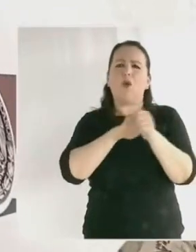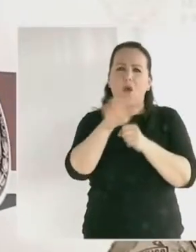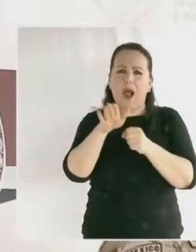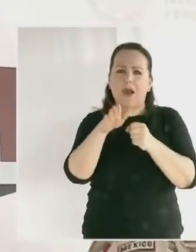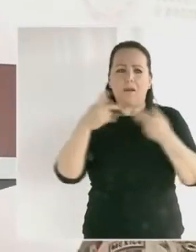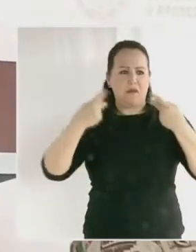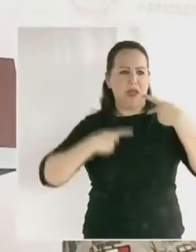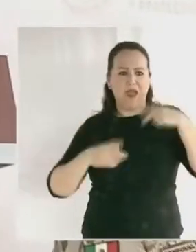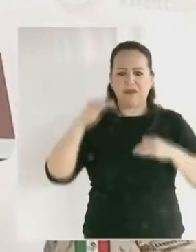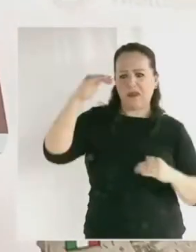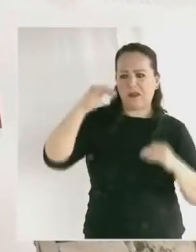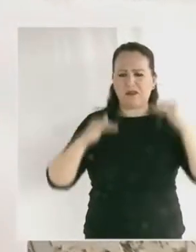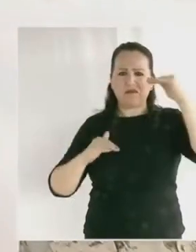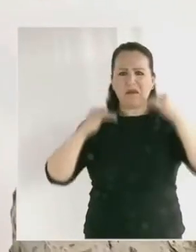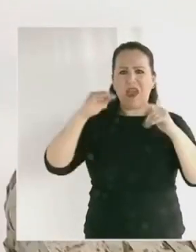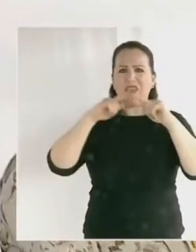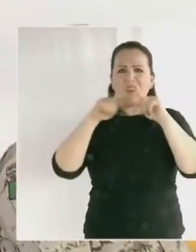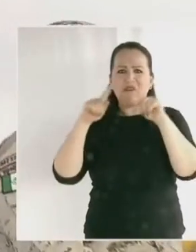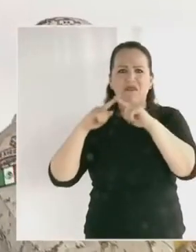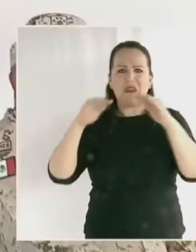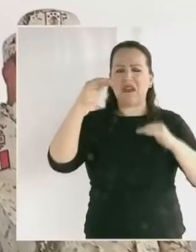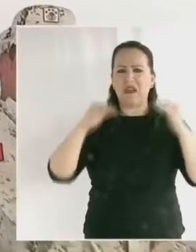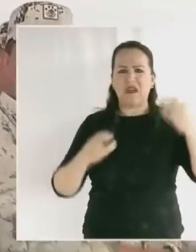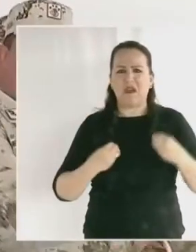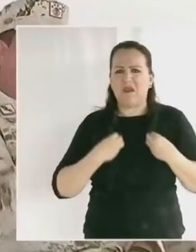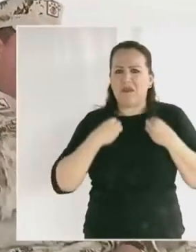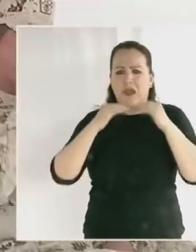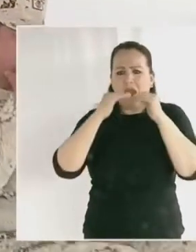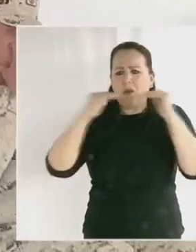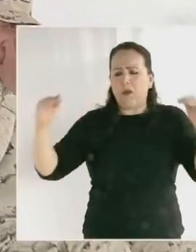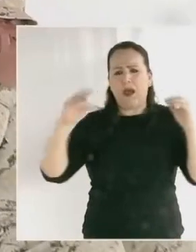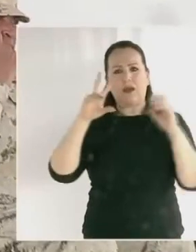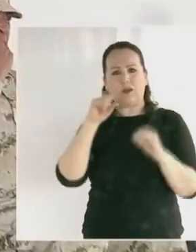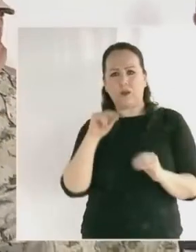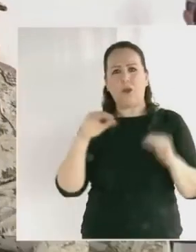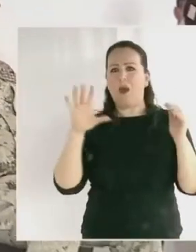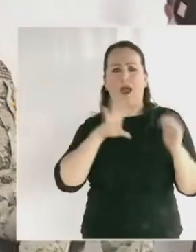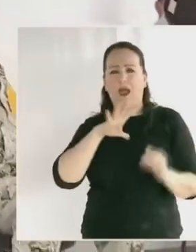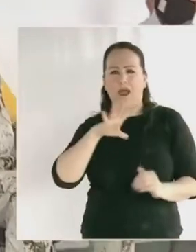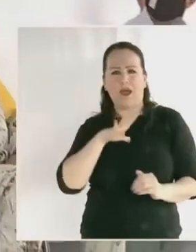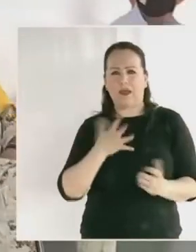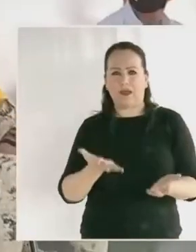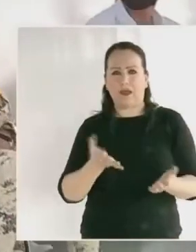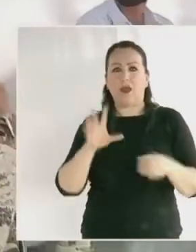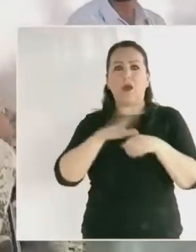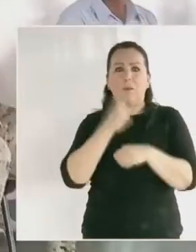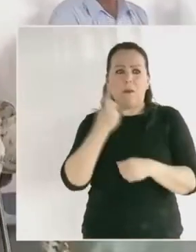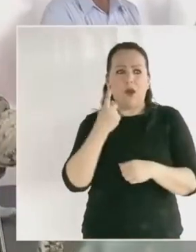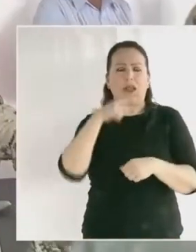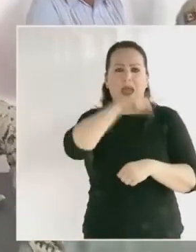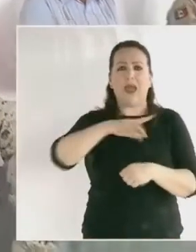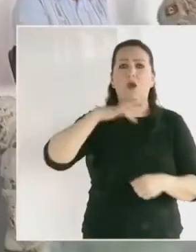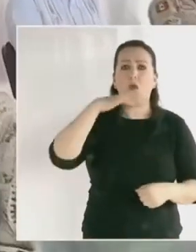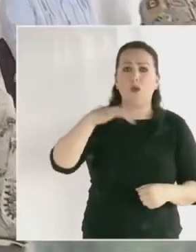porque la corrupción es la causa principal de la desigualdad económica y